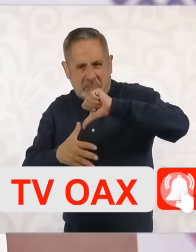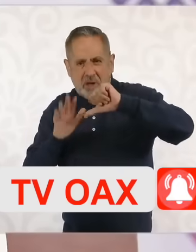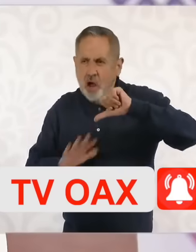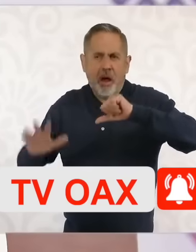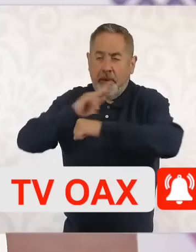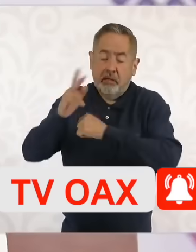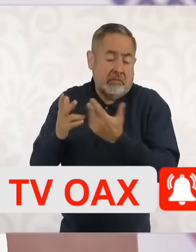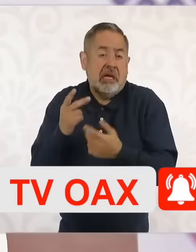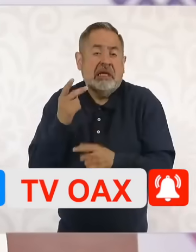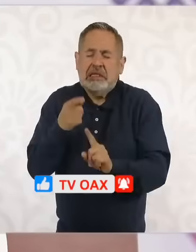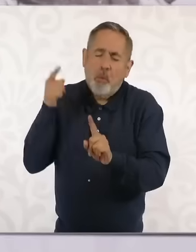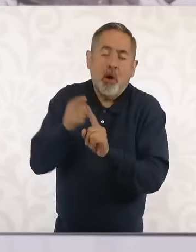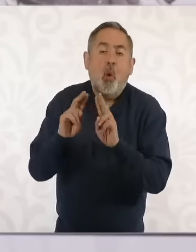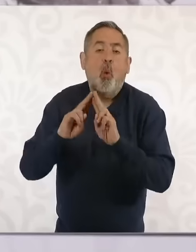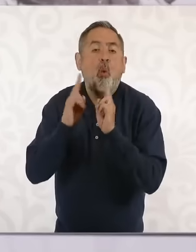particularmente en México.